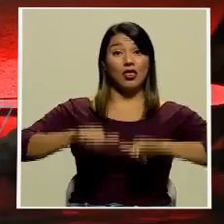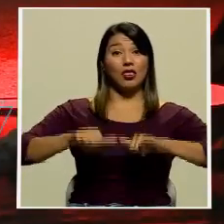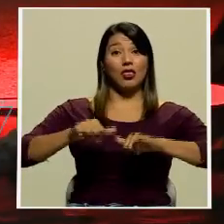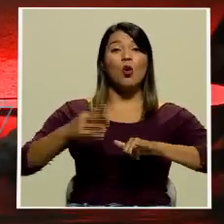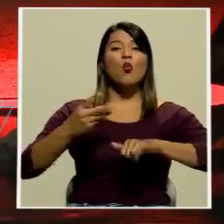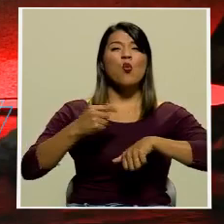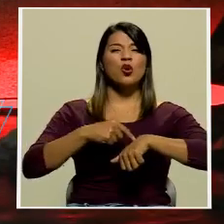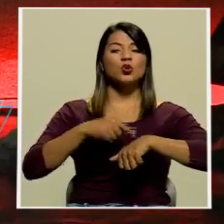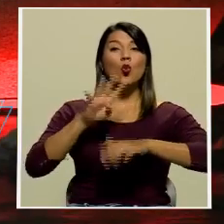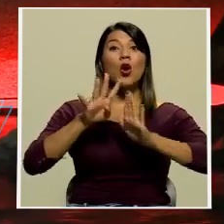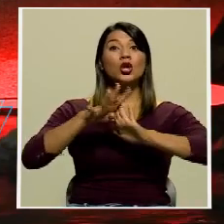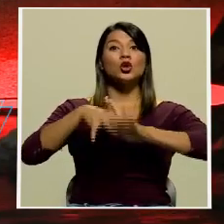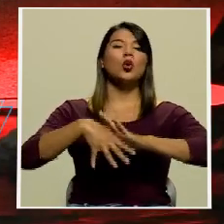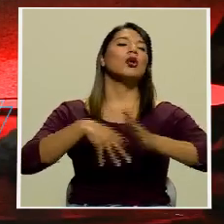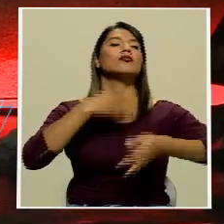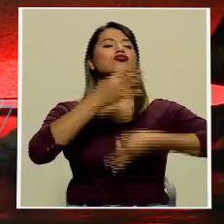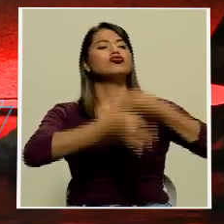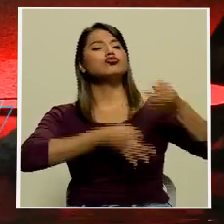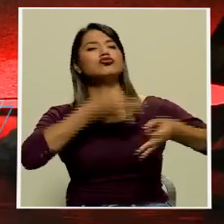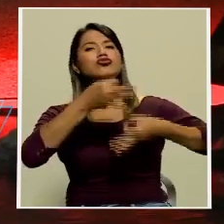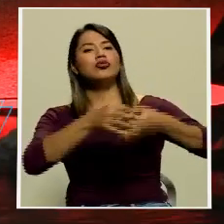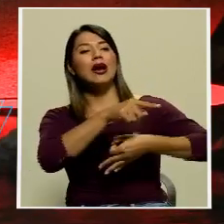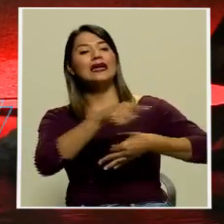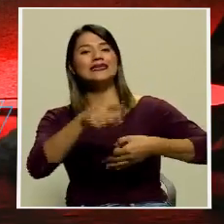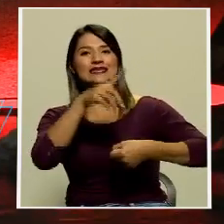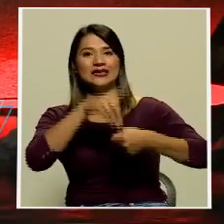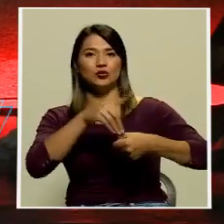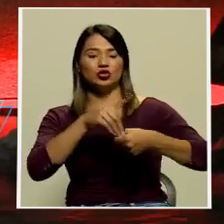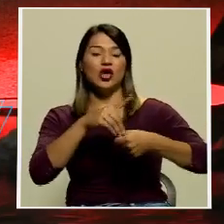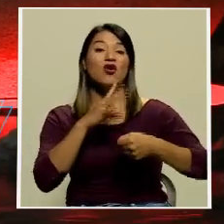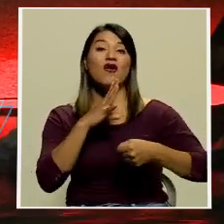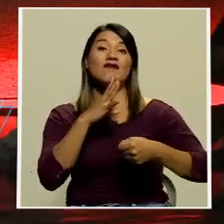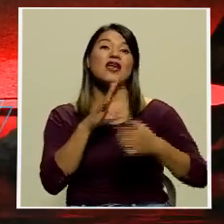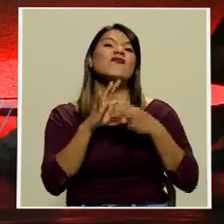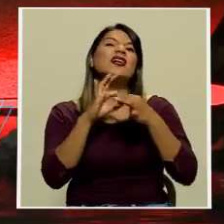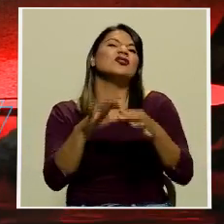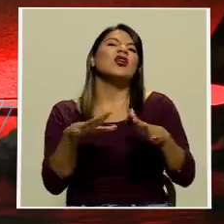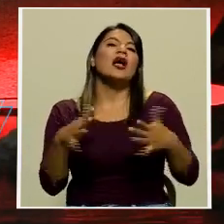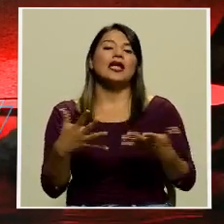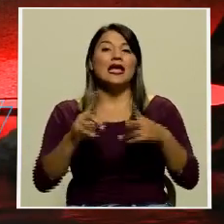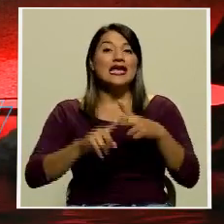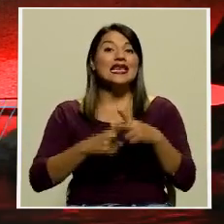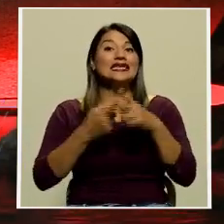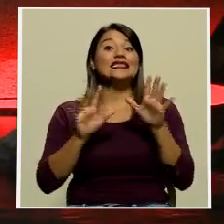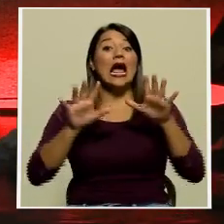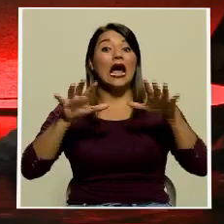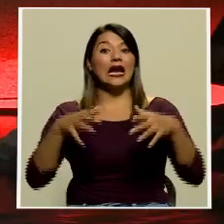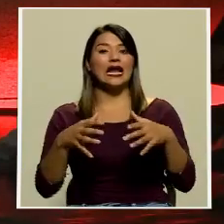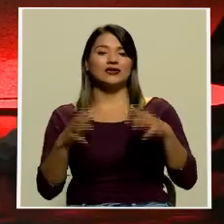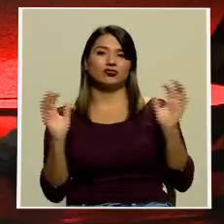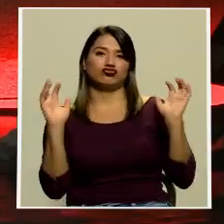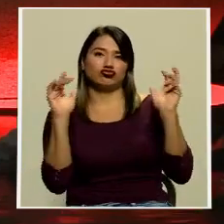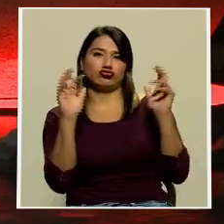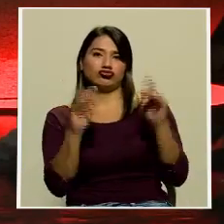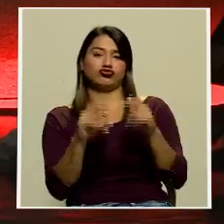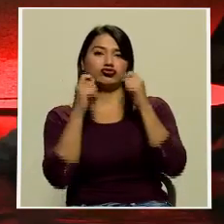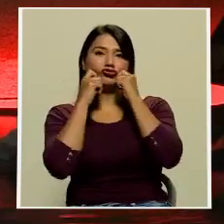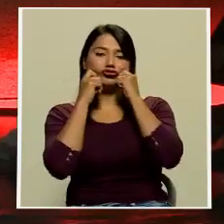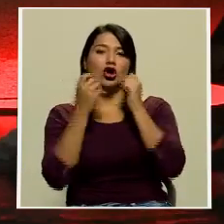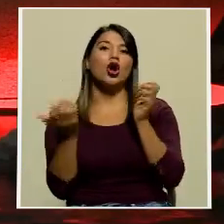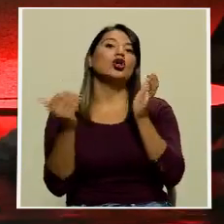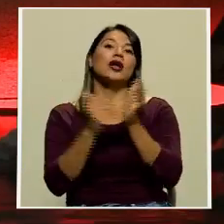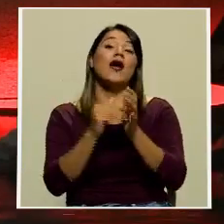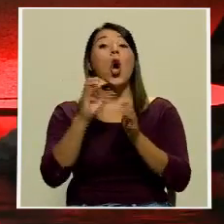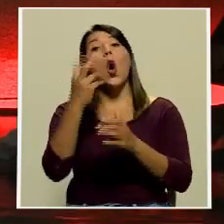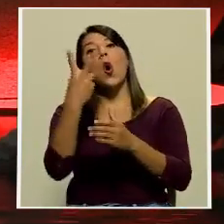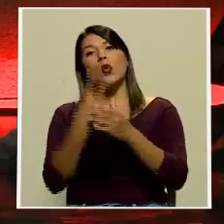cuentas en una segunda ocasión a los diputados por la iniciativa de regresar a clases de manera presencial, o por lo menos en una manera híbrida,